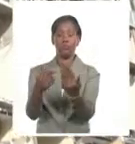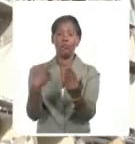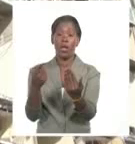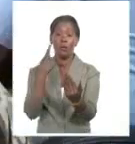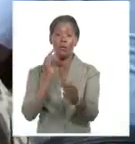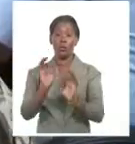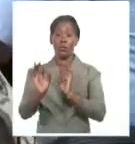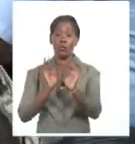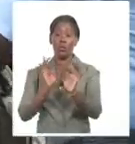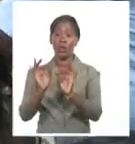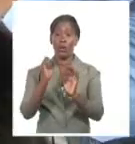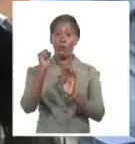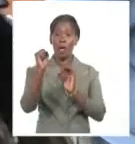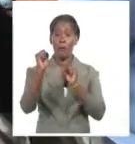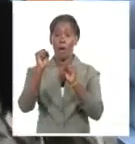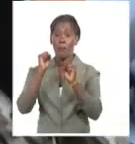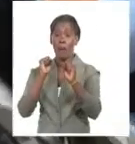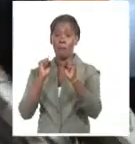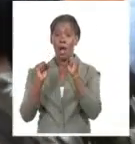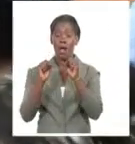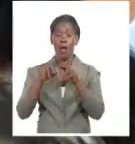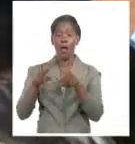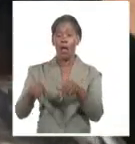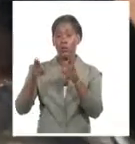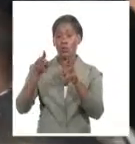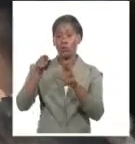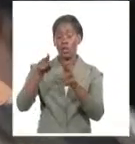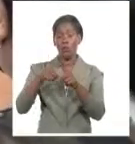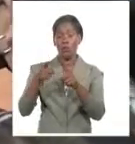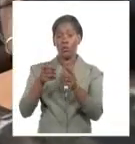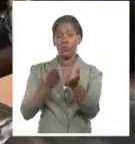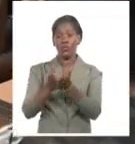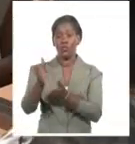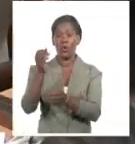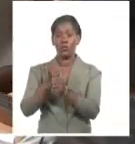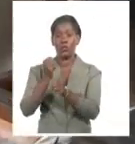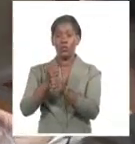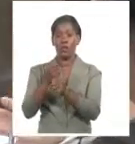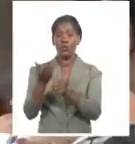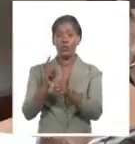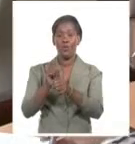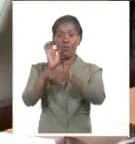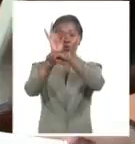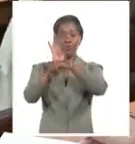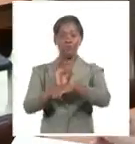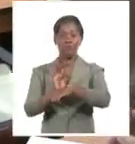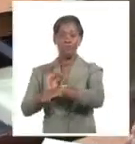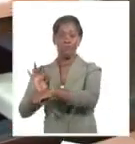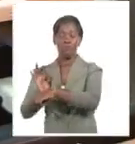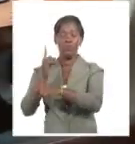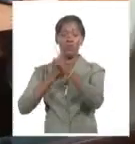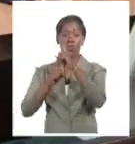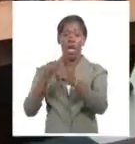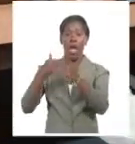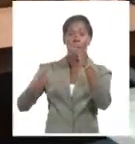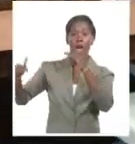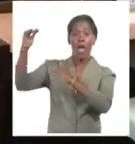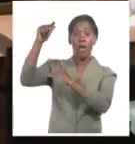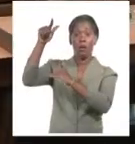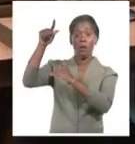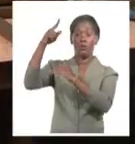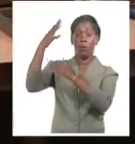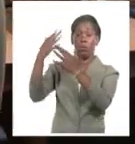de las estructuras en el hotel saratoga al tiempo que se continúa trabajando en el dictamen técnico del inmueble todas las obras se realizan